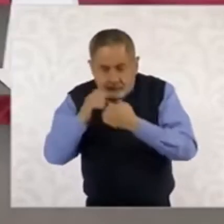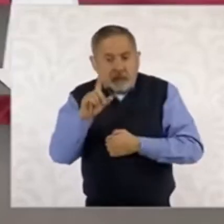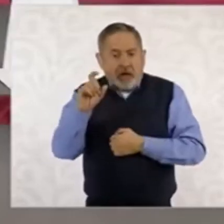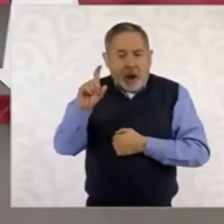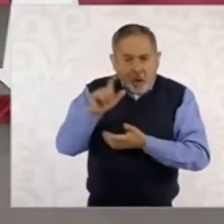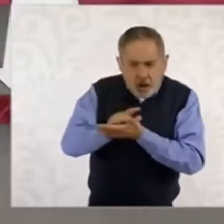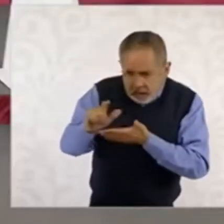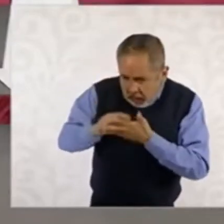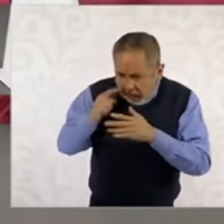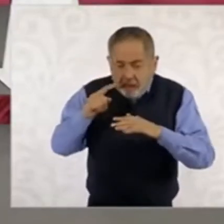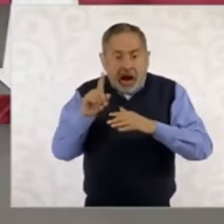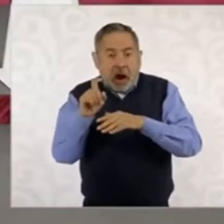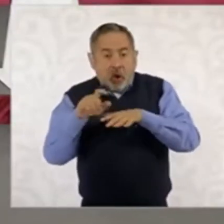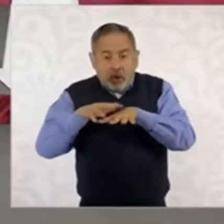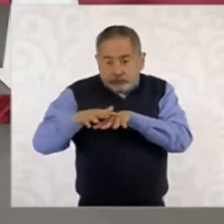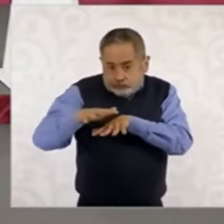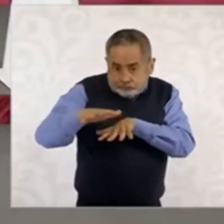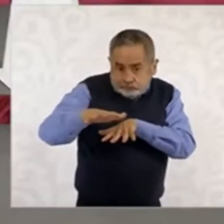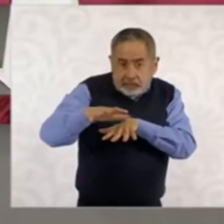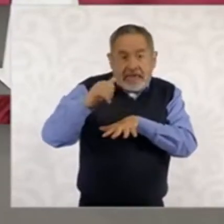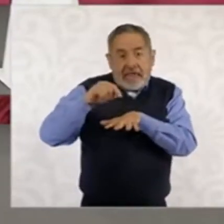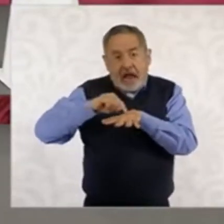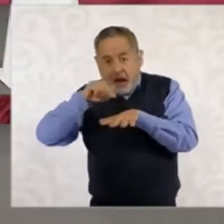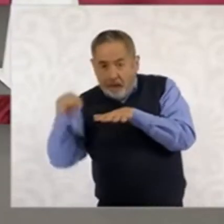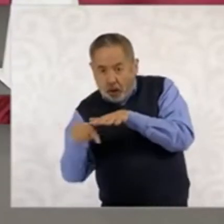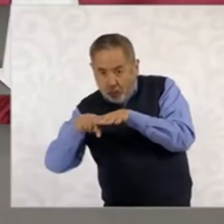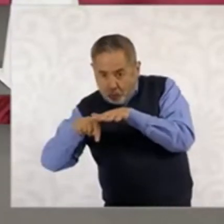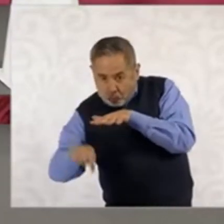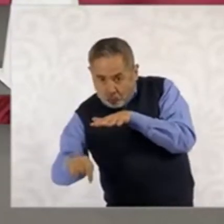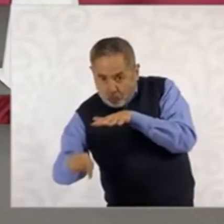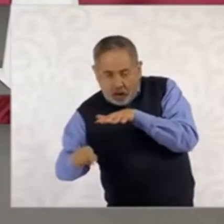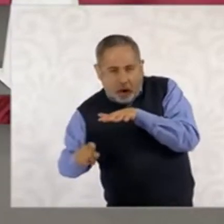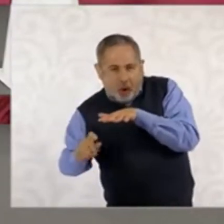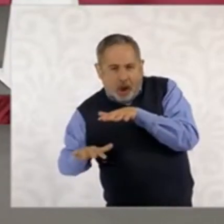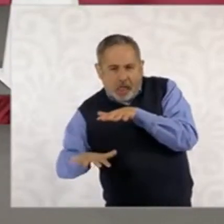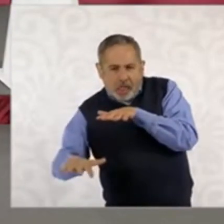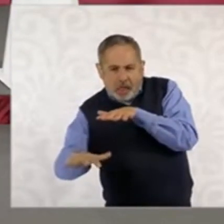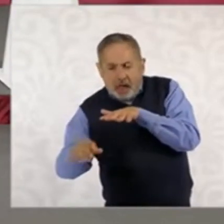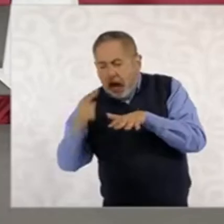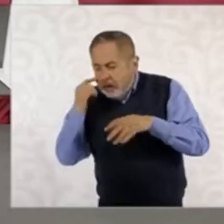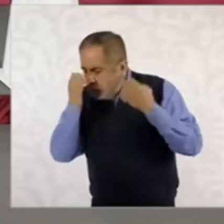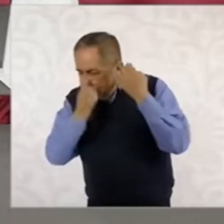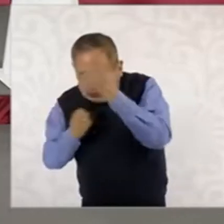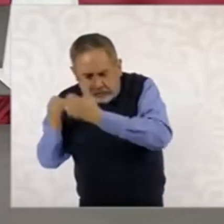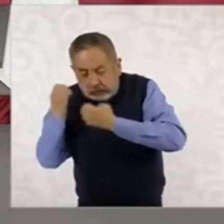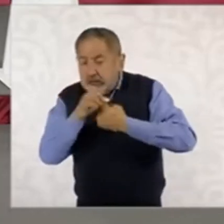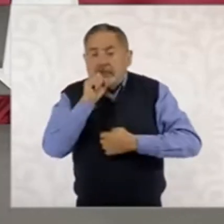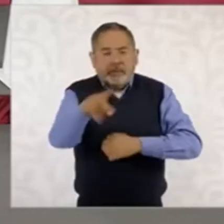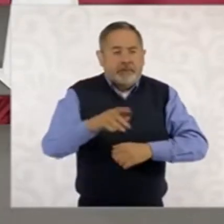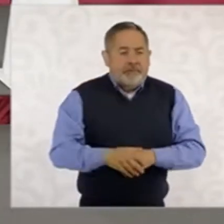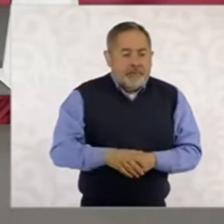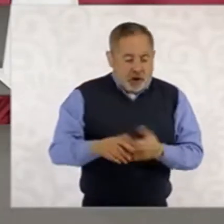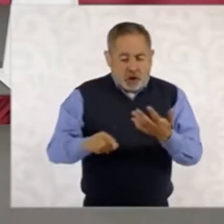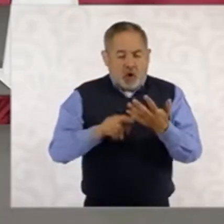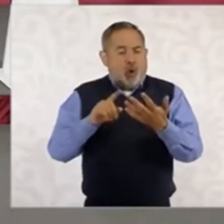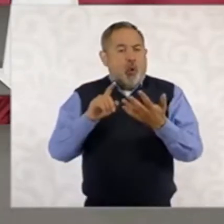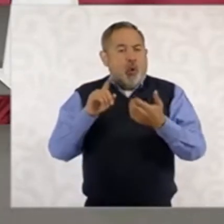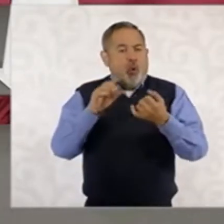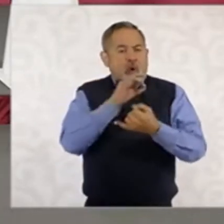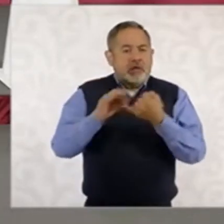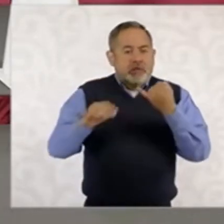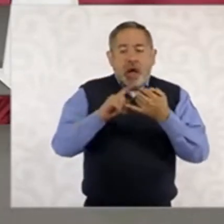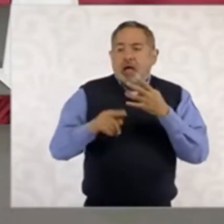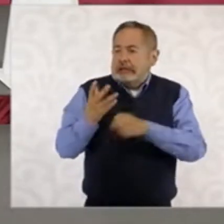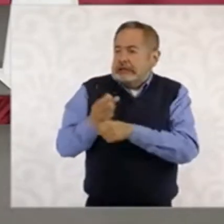agua superficial y subterránea. Y la siguiente, que es la última, es lo que hacemos en materia ambiental en la remediación